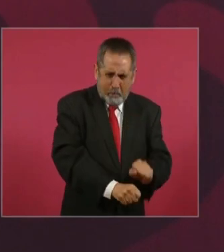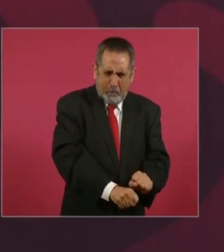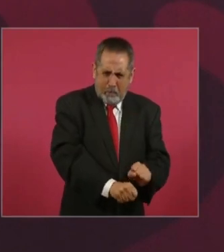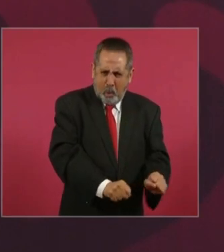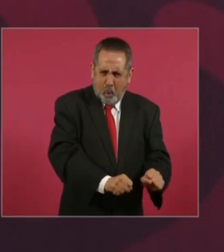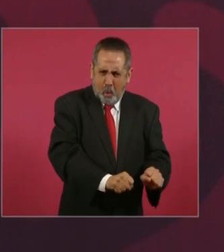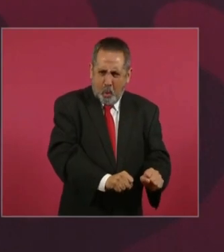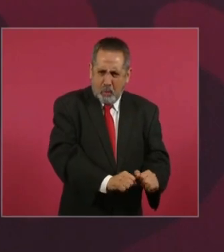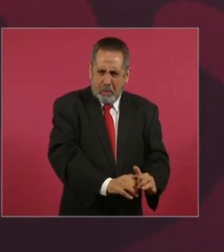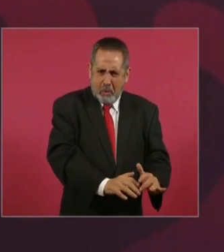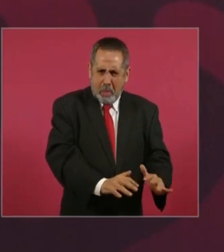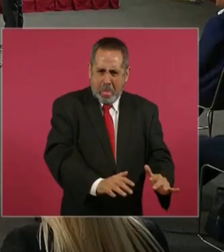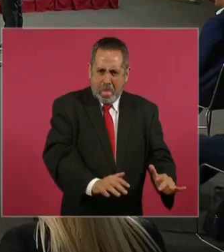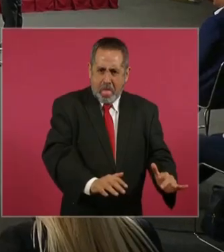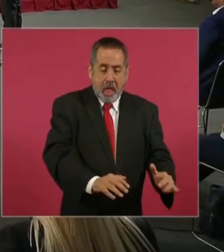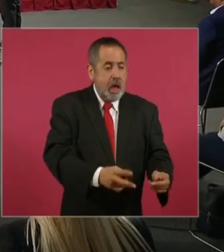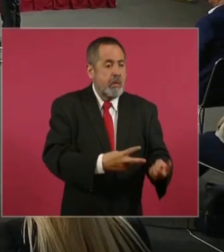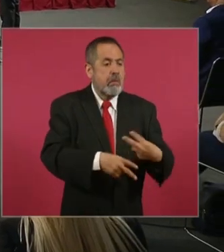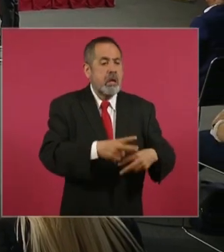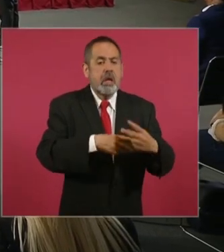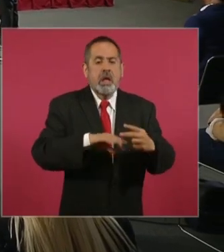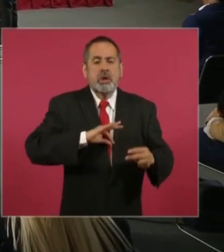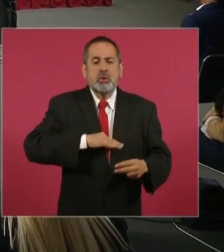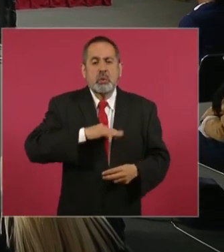O sea, la explotación